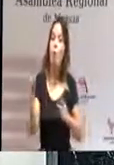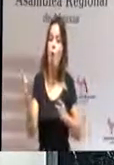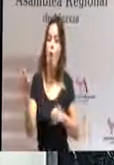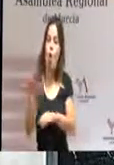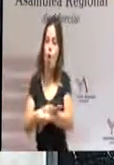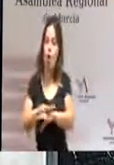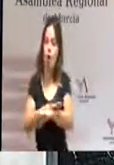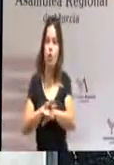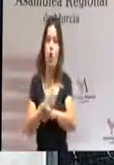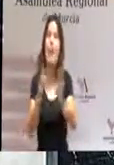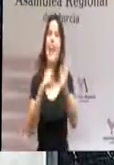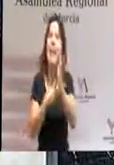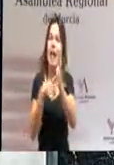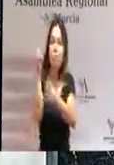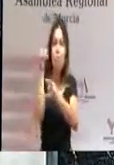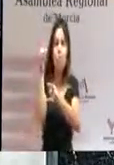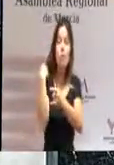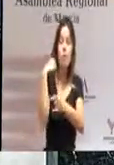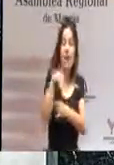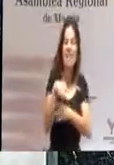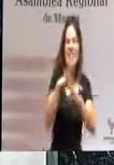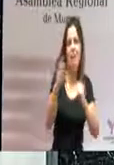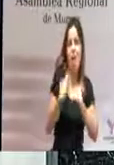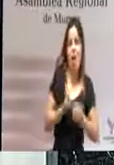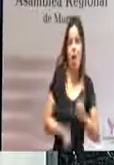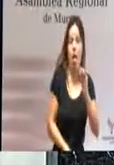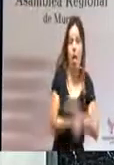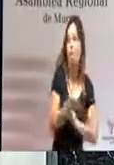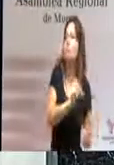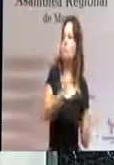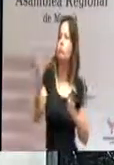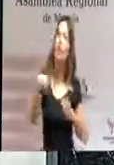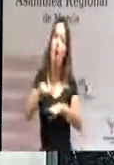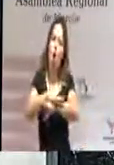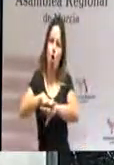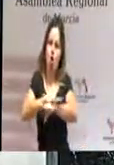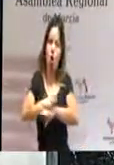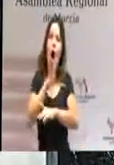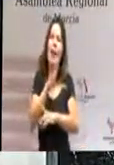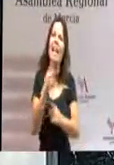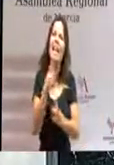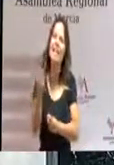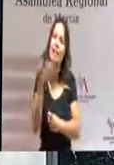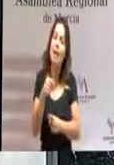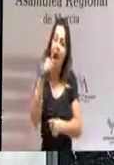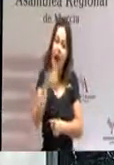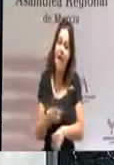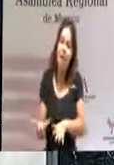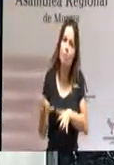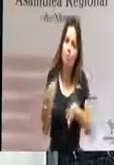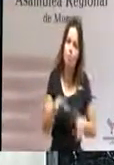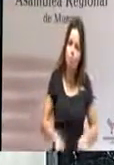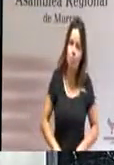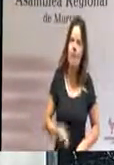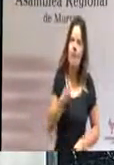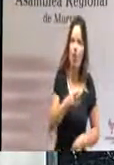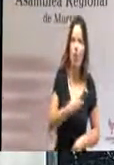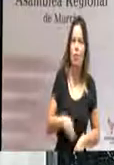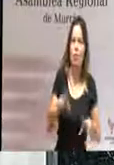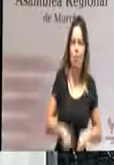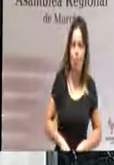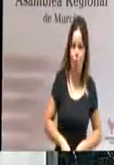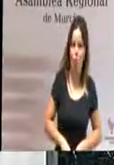ley fotovoltaica que emana de esta Asamblea Regional. Ahora también necesitamos que se aplique aquí, en la región de Murcia. Y hace